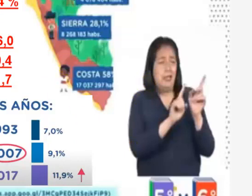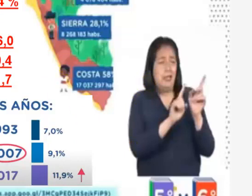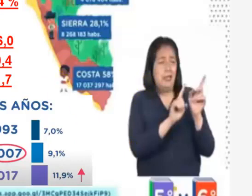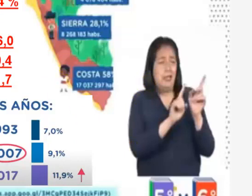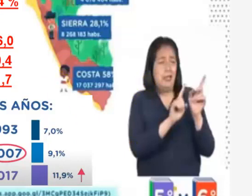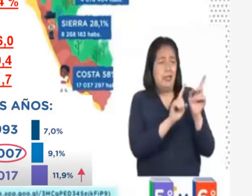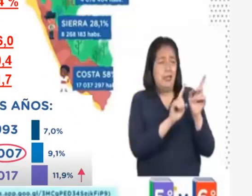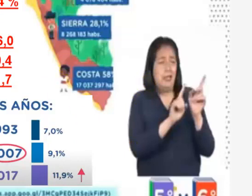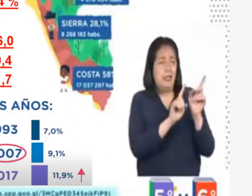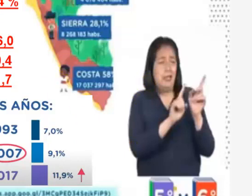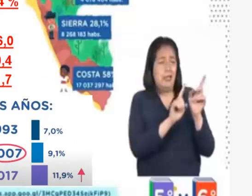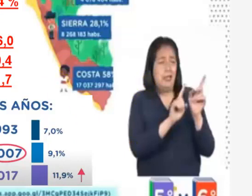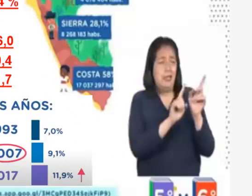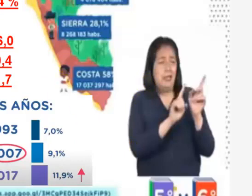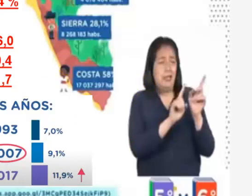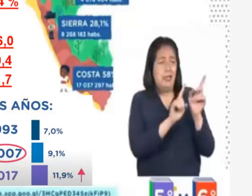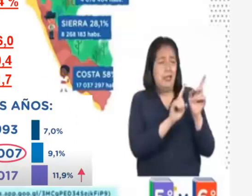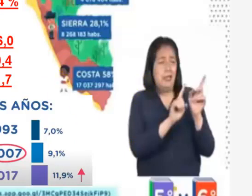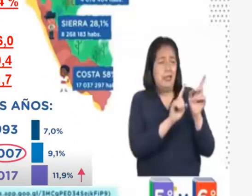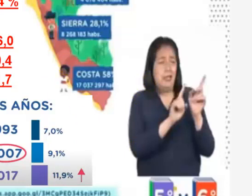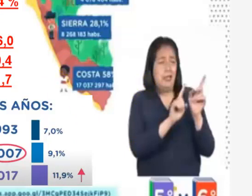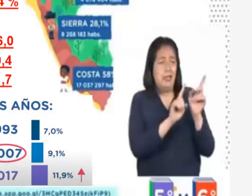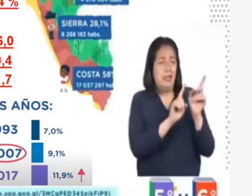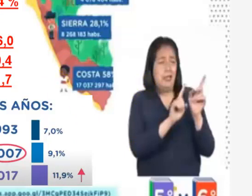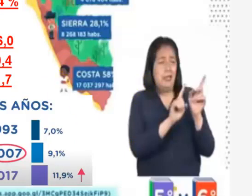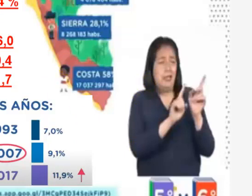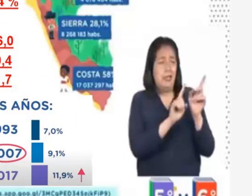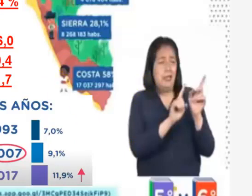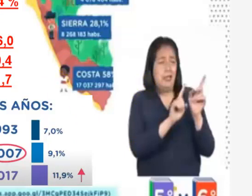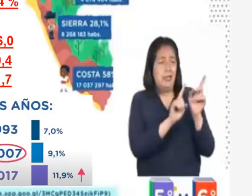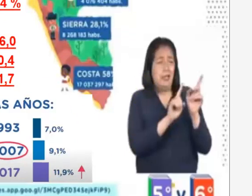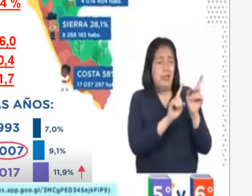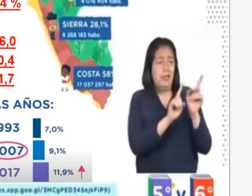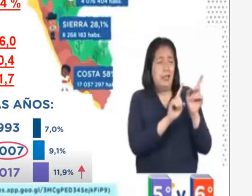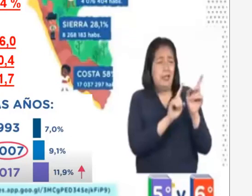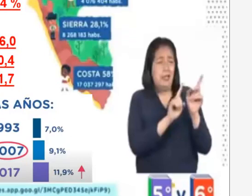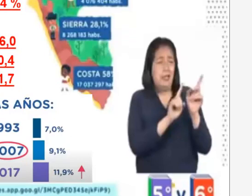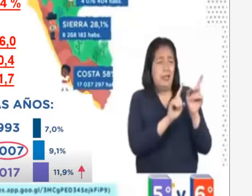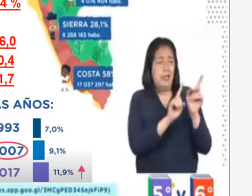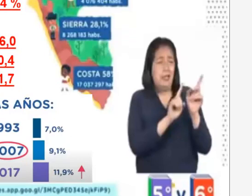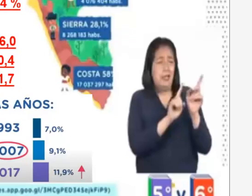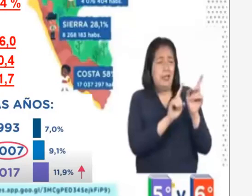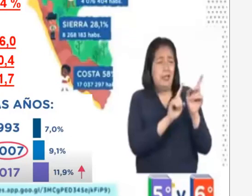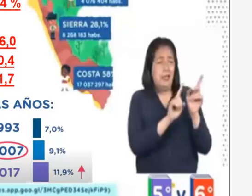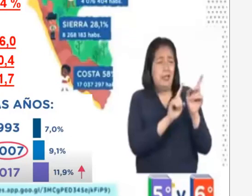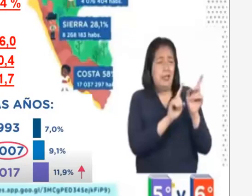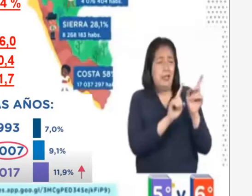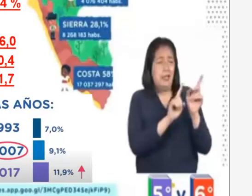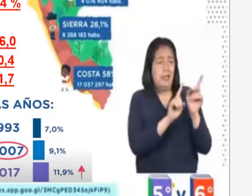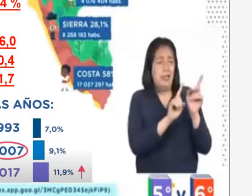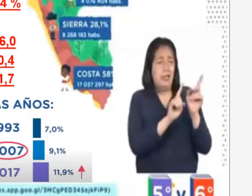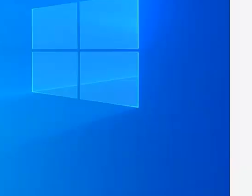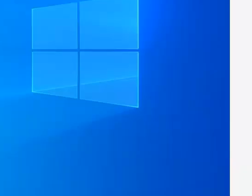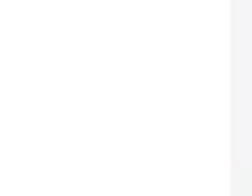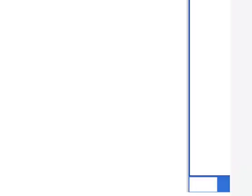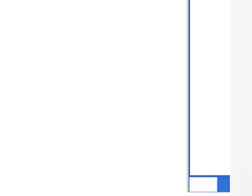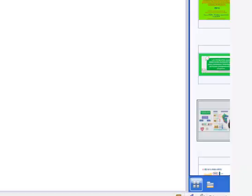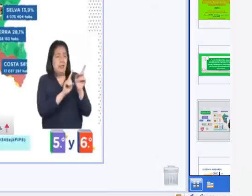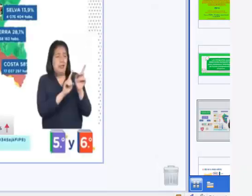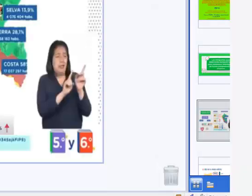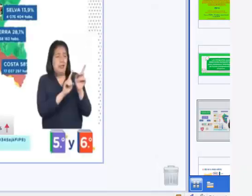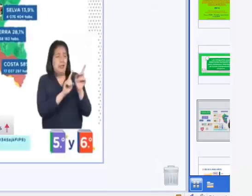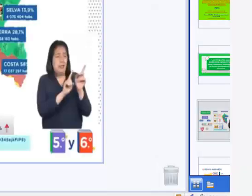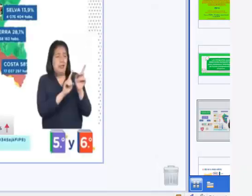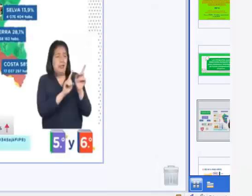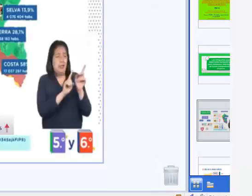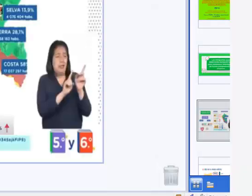en la clase. Esta es la infografía con la que trabajaron y aquí hay algo muy importante que tenemos que